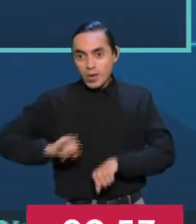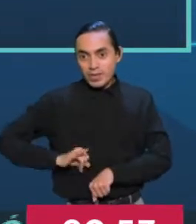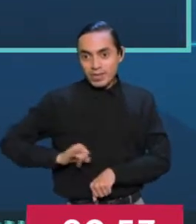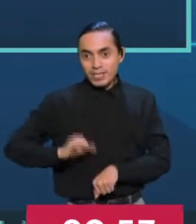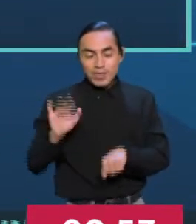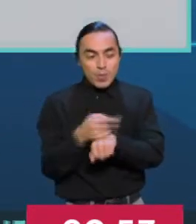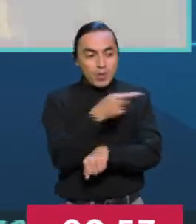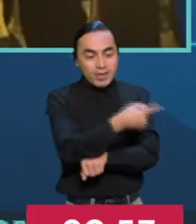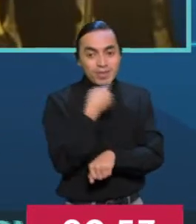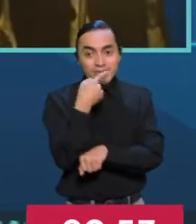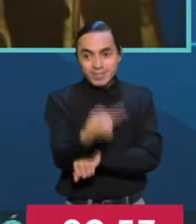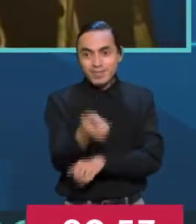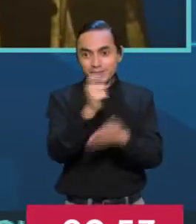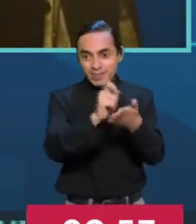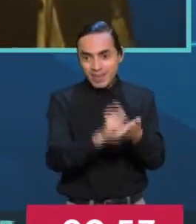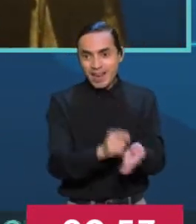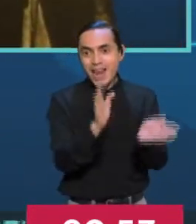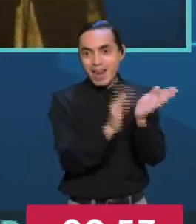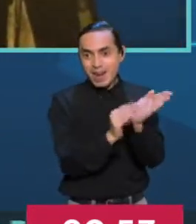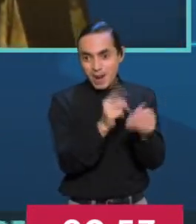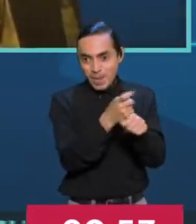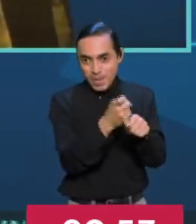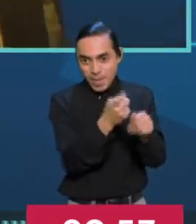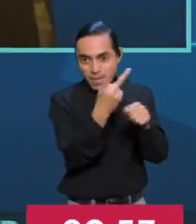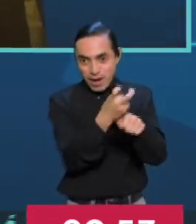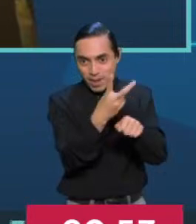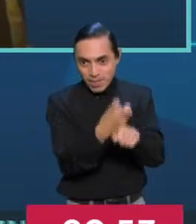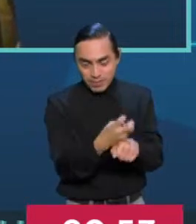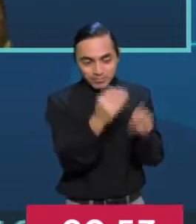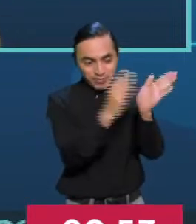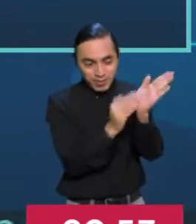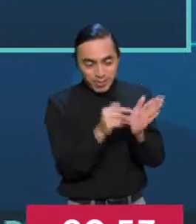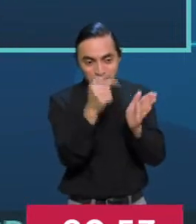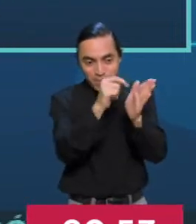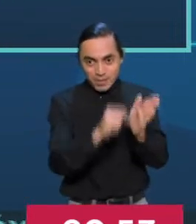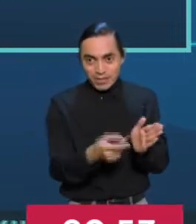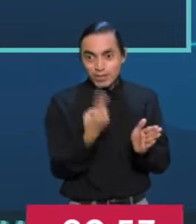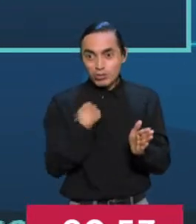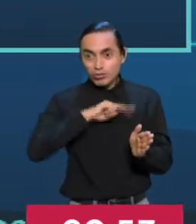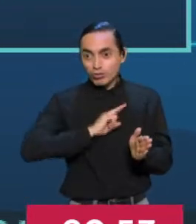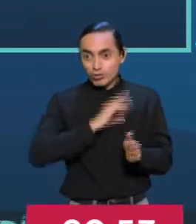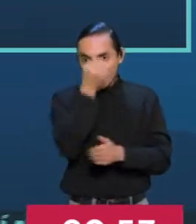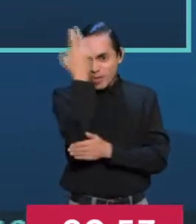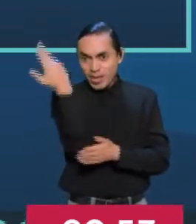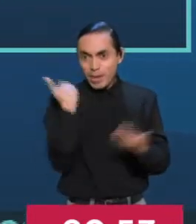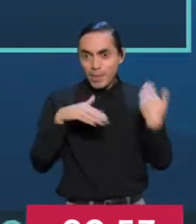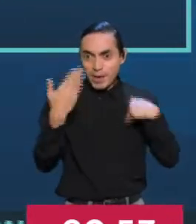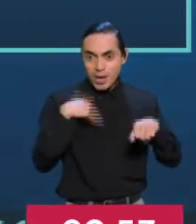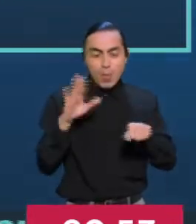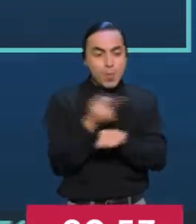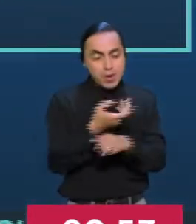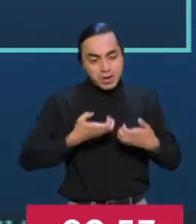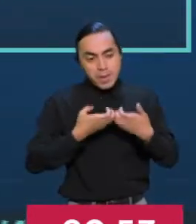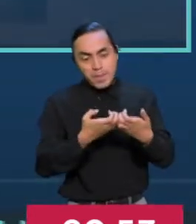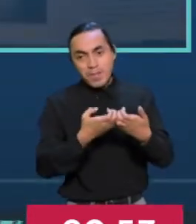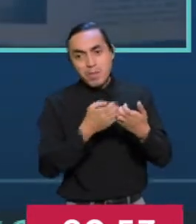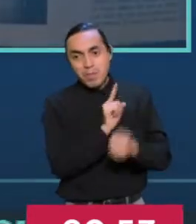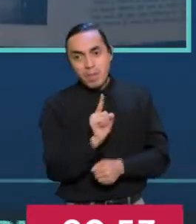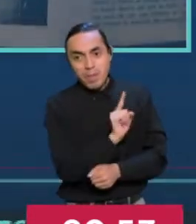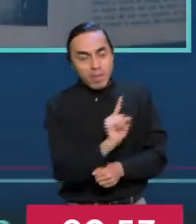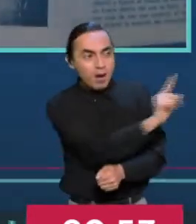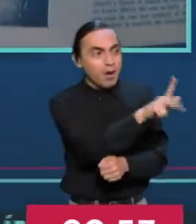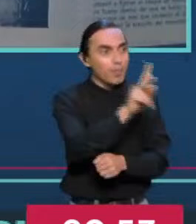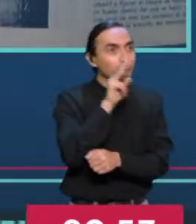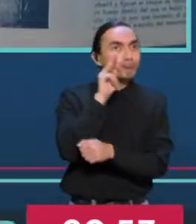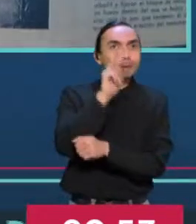que él menciona en las primeras páginas es que ya se nos olvidó cómo pasear, que solemos caminar por la ciudad sin darnos cuenta de la belleza de